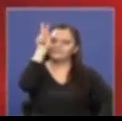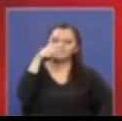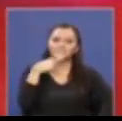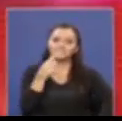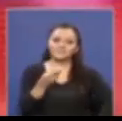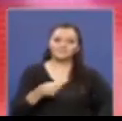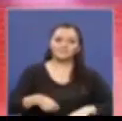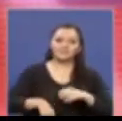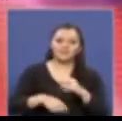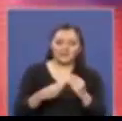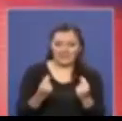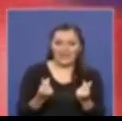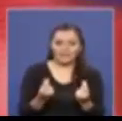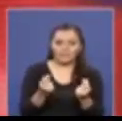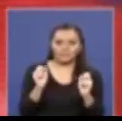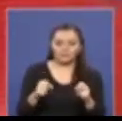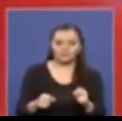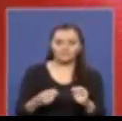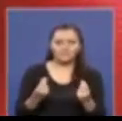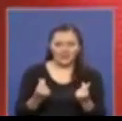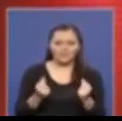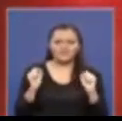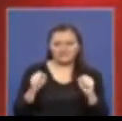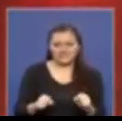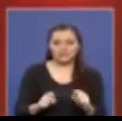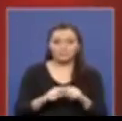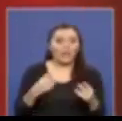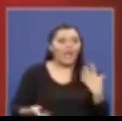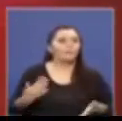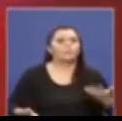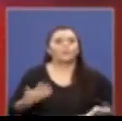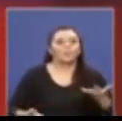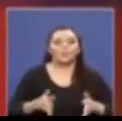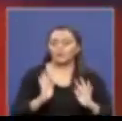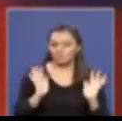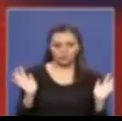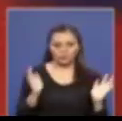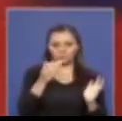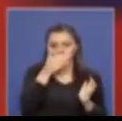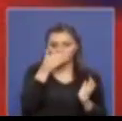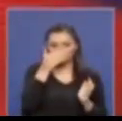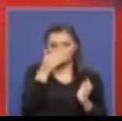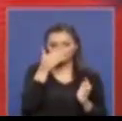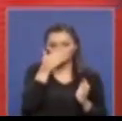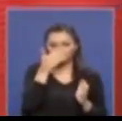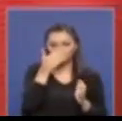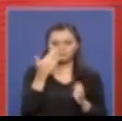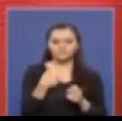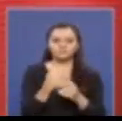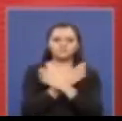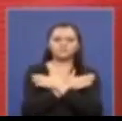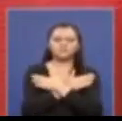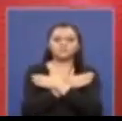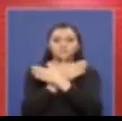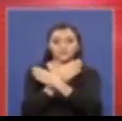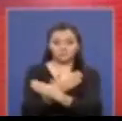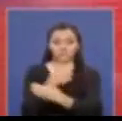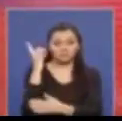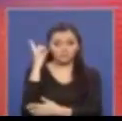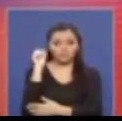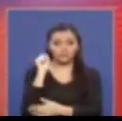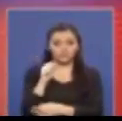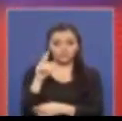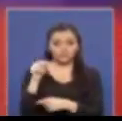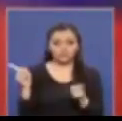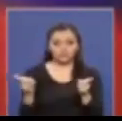jugar apurado. Tenemos que ir rápido, no tenemos que ir apurado, no tenemos que cometer errores, omitir cosas. Entonces el saludo al pueblo de Bolivia fue importante. ¿Tienen el resumen o